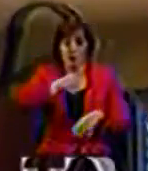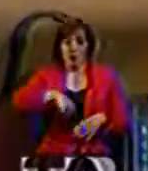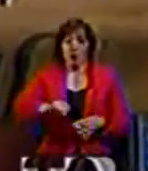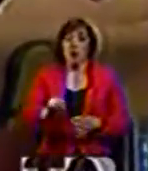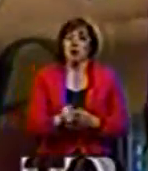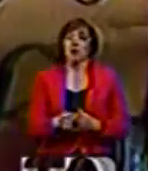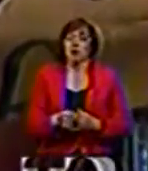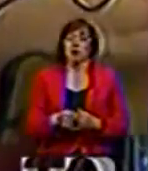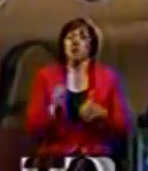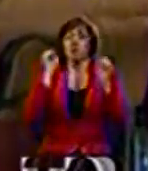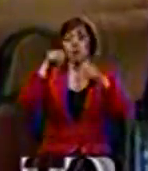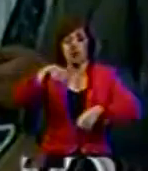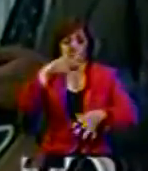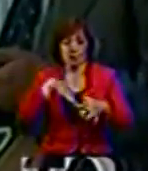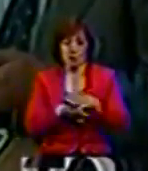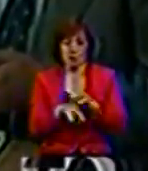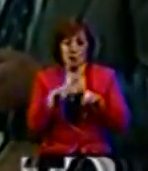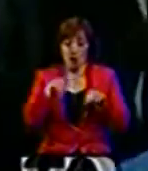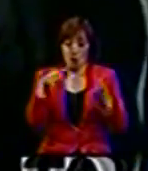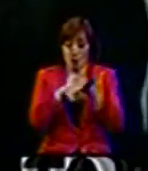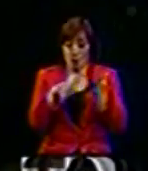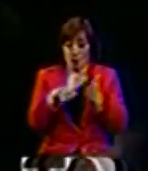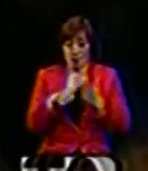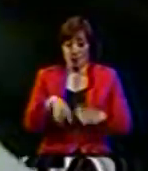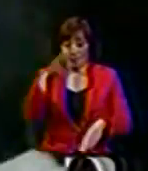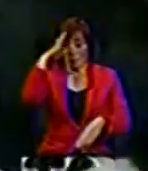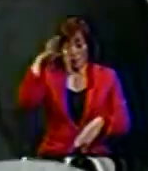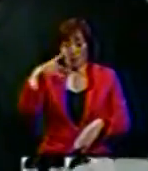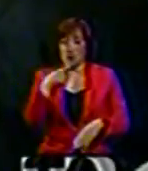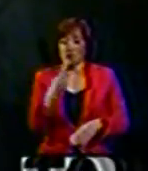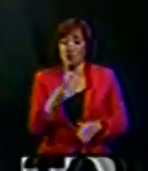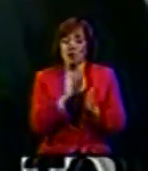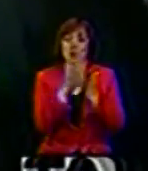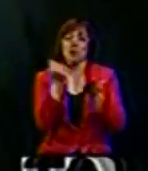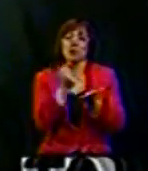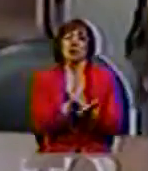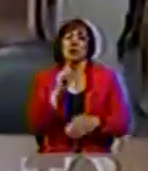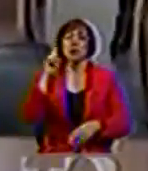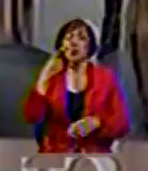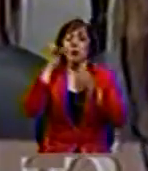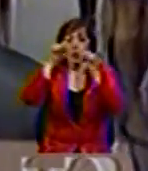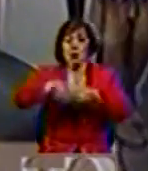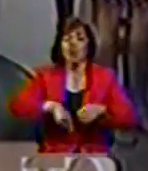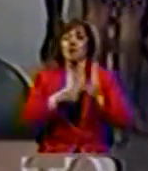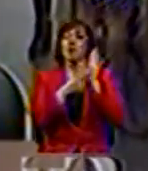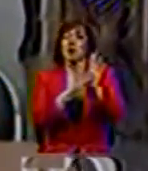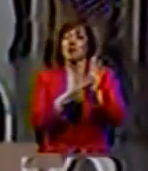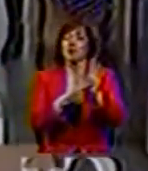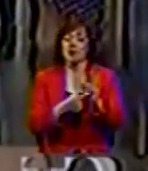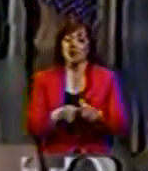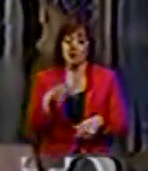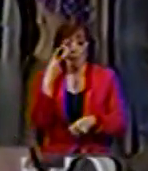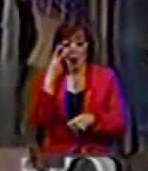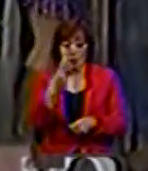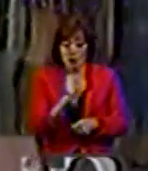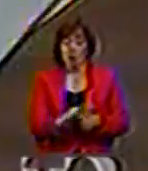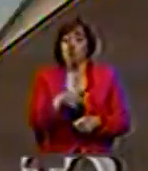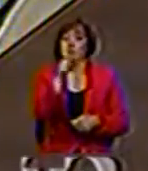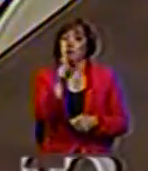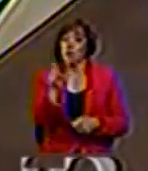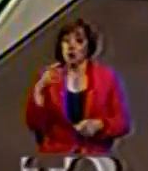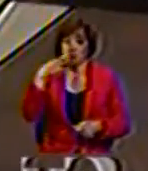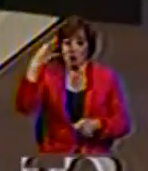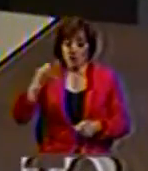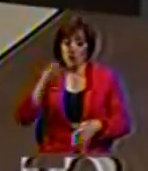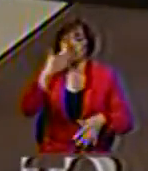de la medida. Por otro lado, el Ministerio del Interior lo que dijo es que es el pasaporte el único documento que les permite verificar la identidad de los migrantes